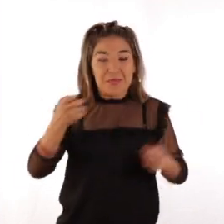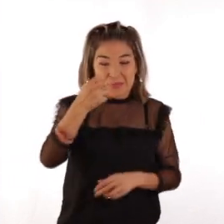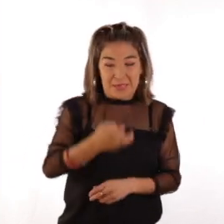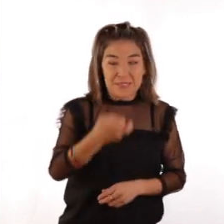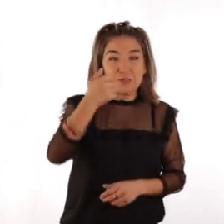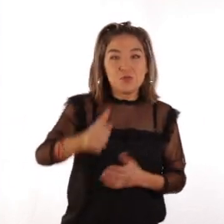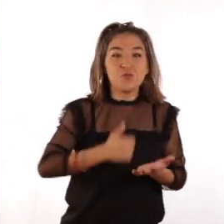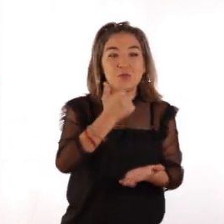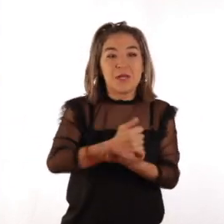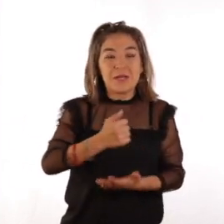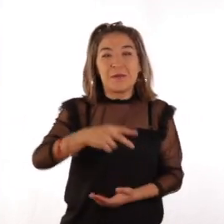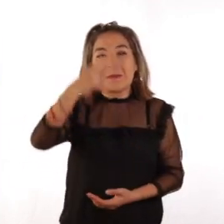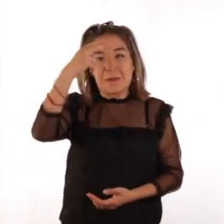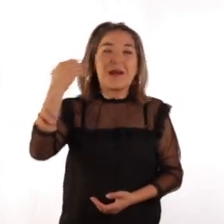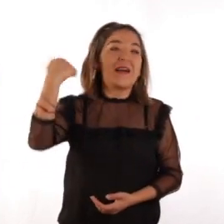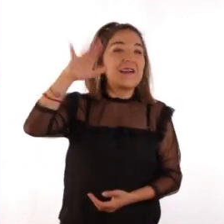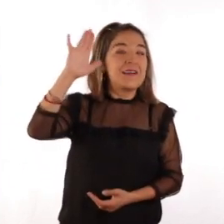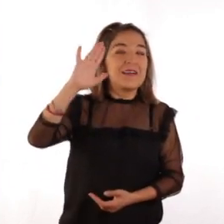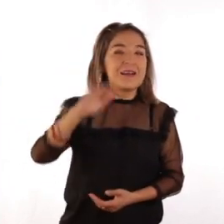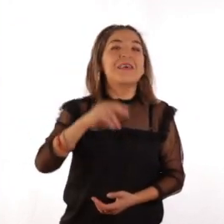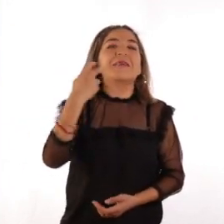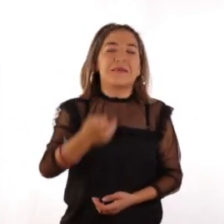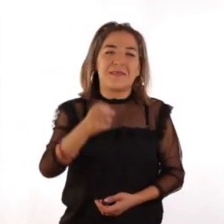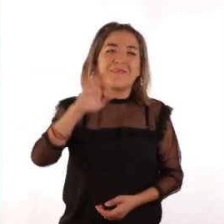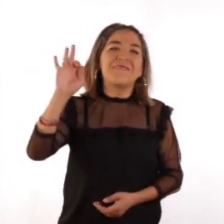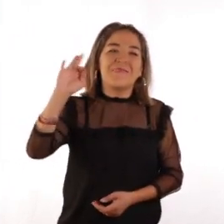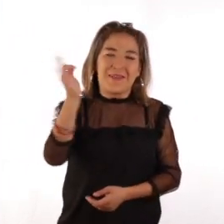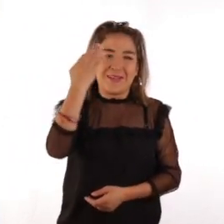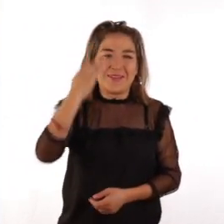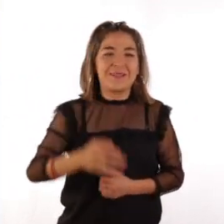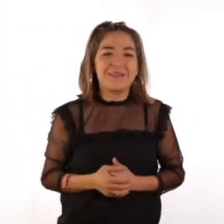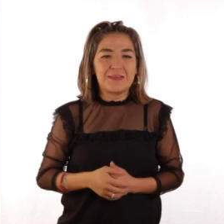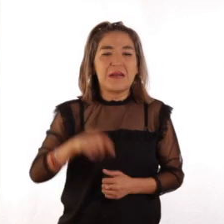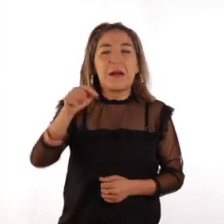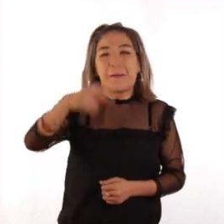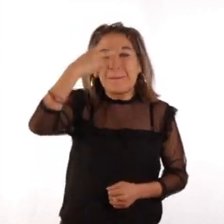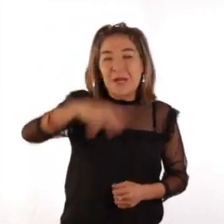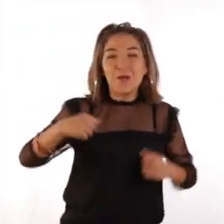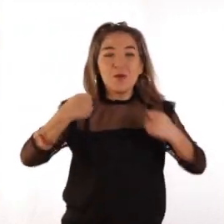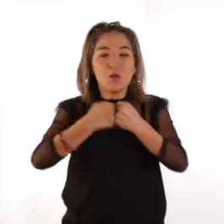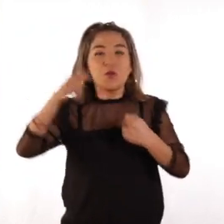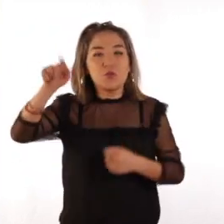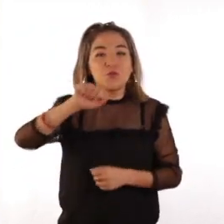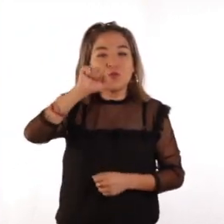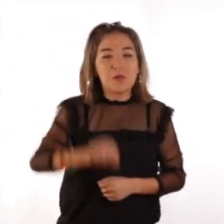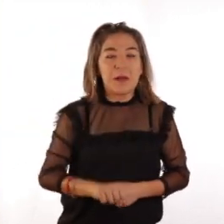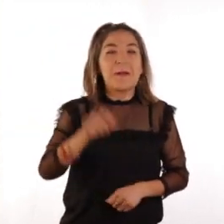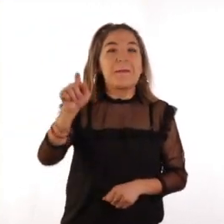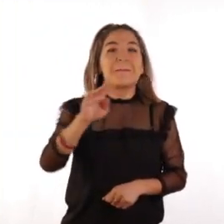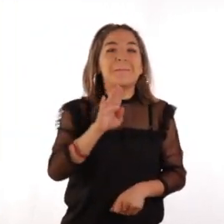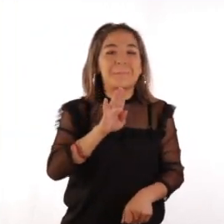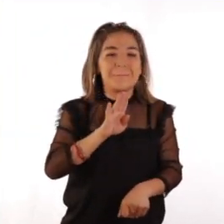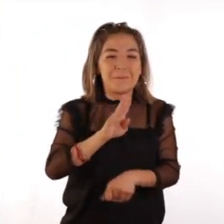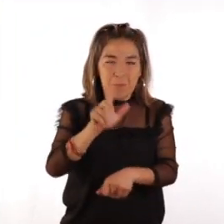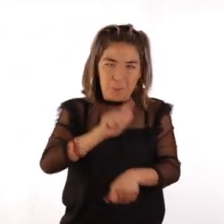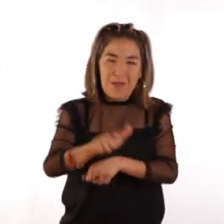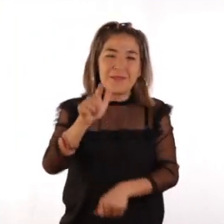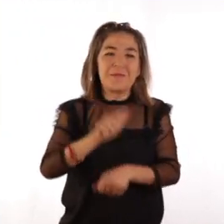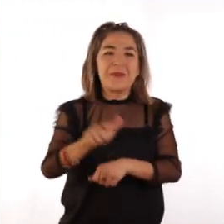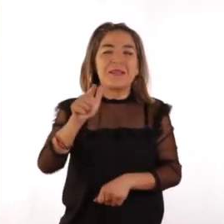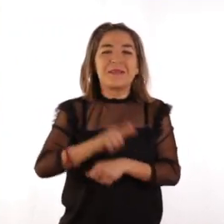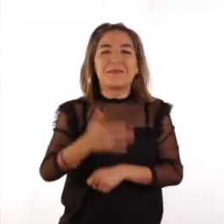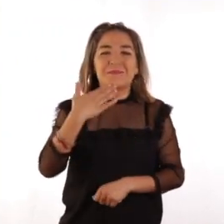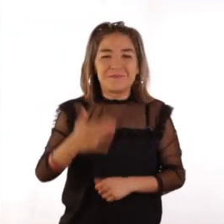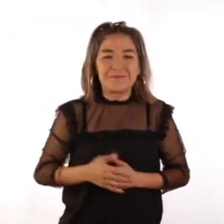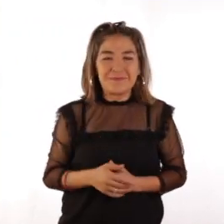denominación de la Ciudad de México era Distrito. Federal. País con el que colinda México en su frontera sur, además de Belice.